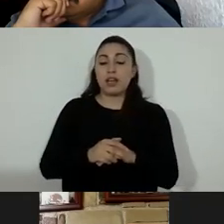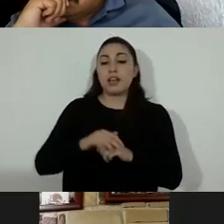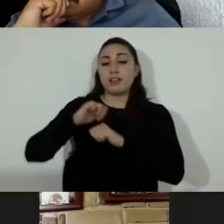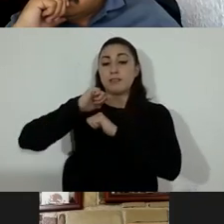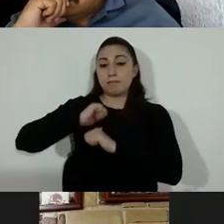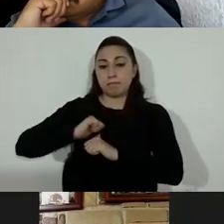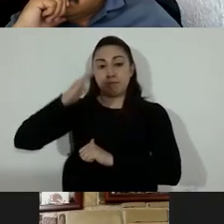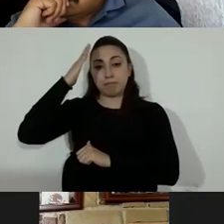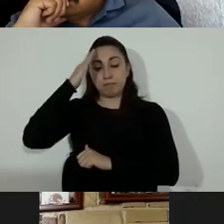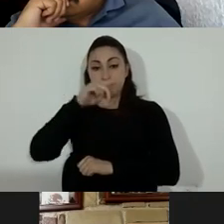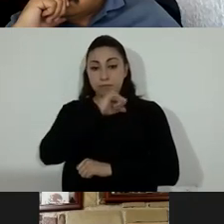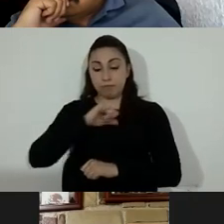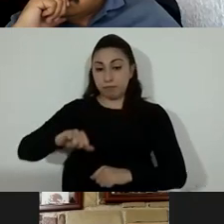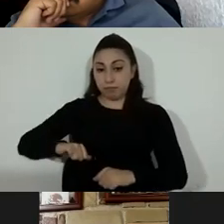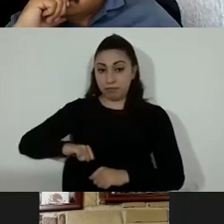de la alcaldía